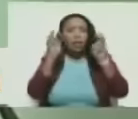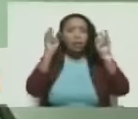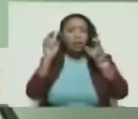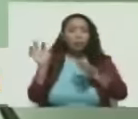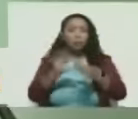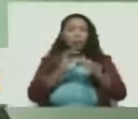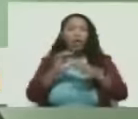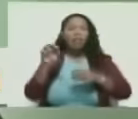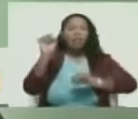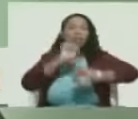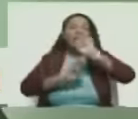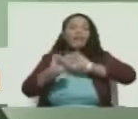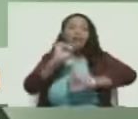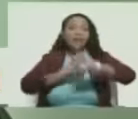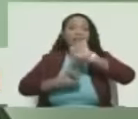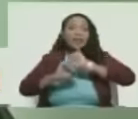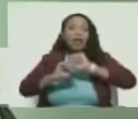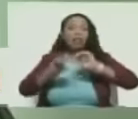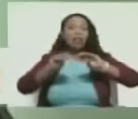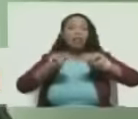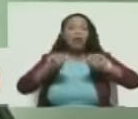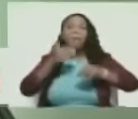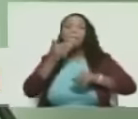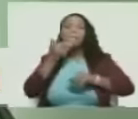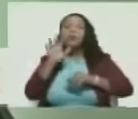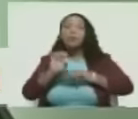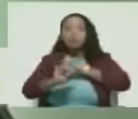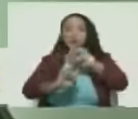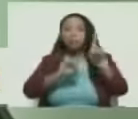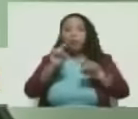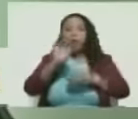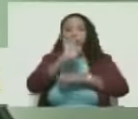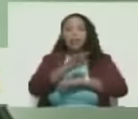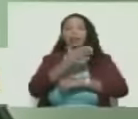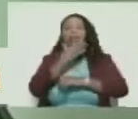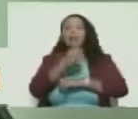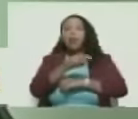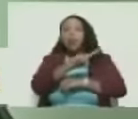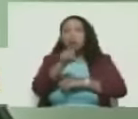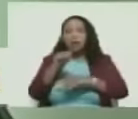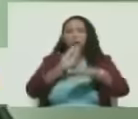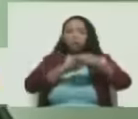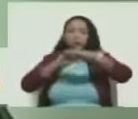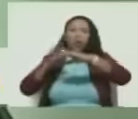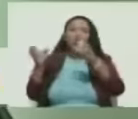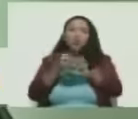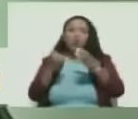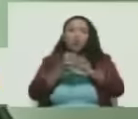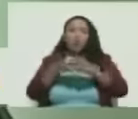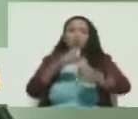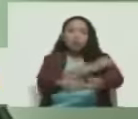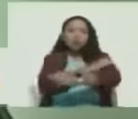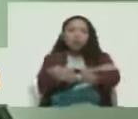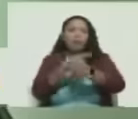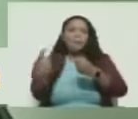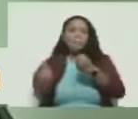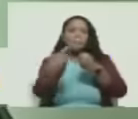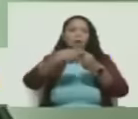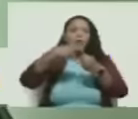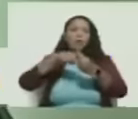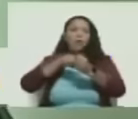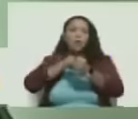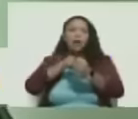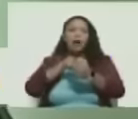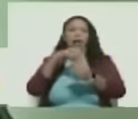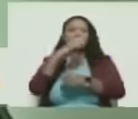del Territorio y el próximo referendo consultivo el 3 de diciembre, ustedes llamaban a los partidos de oposición a inscribirse ante el